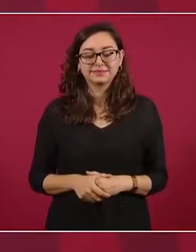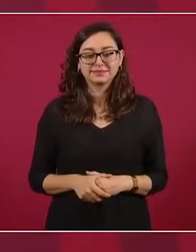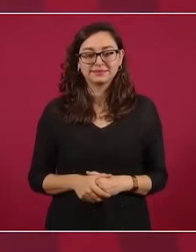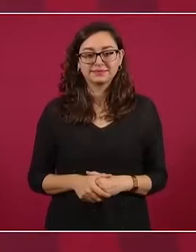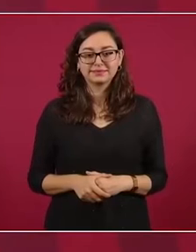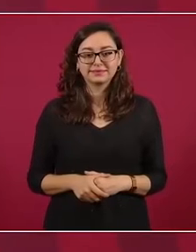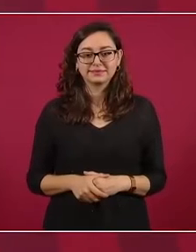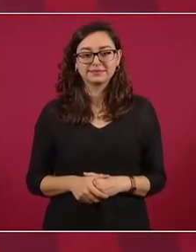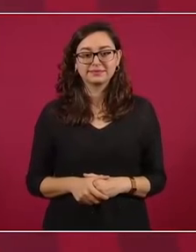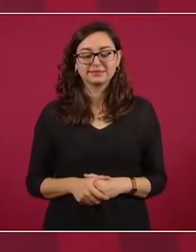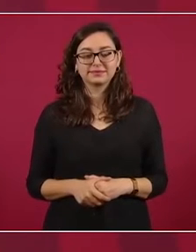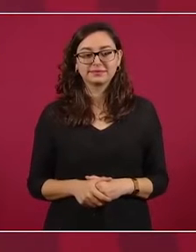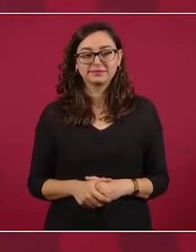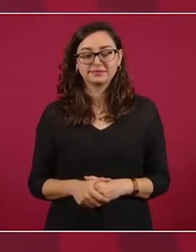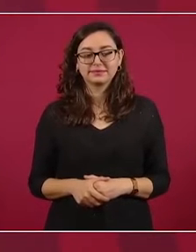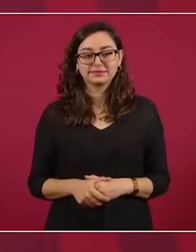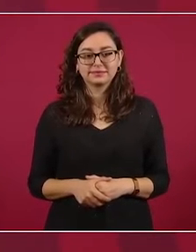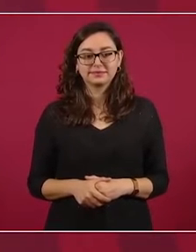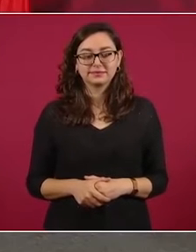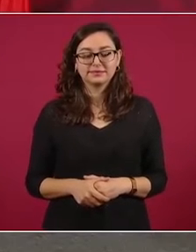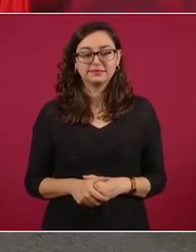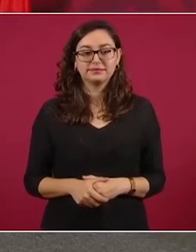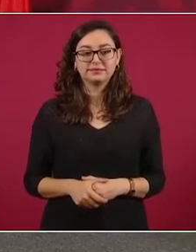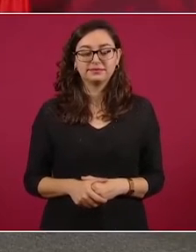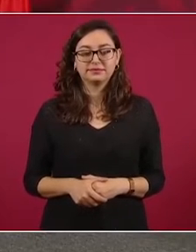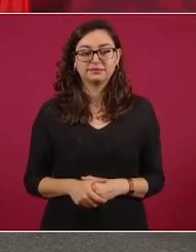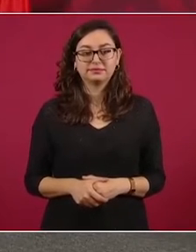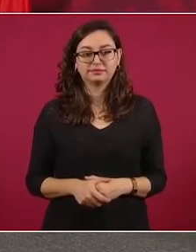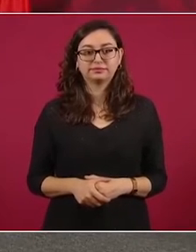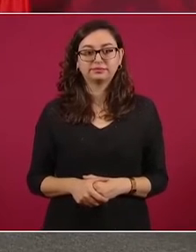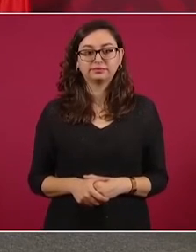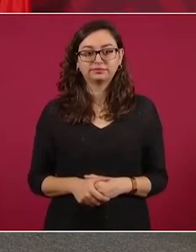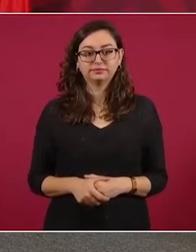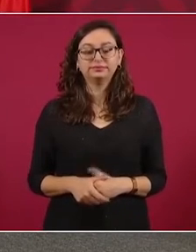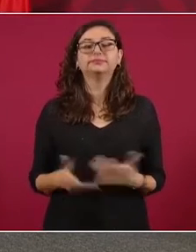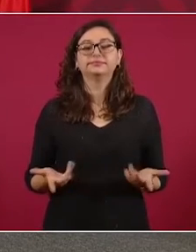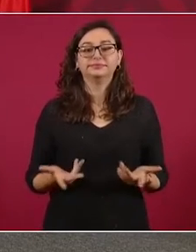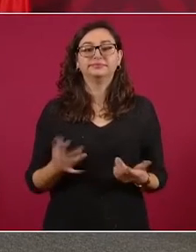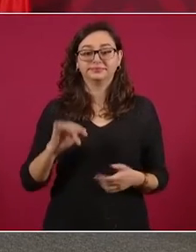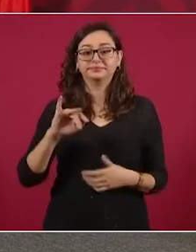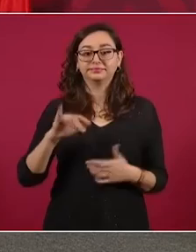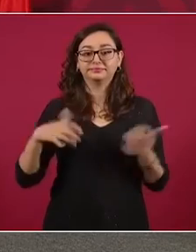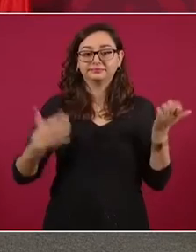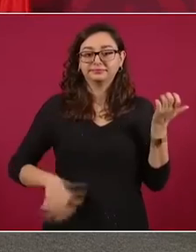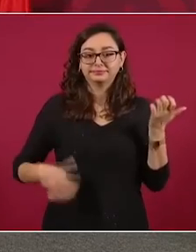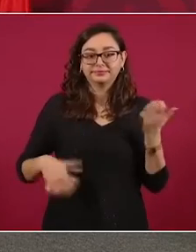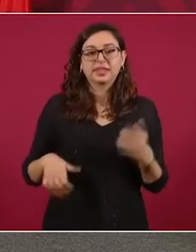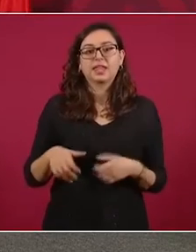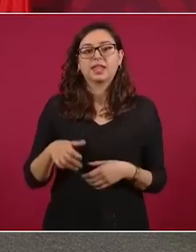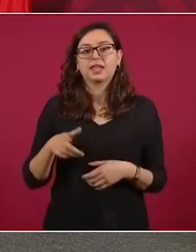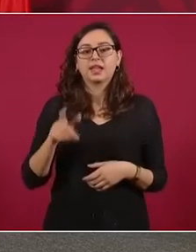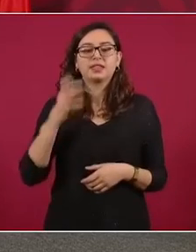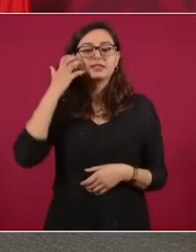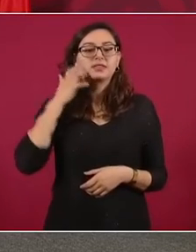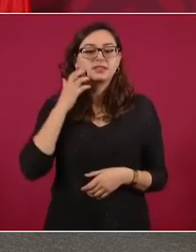confirmó, reconfirmó lo de la participación de los Tigres del Norte.